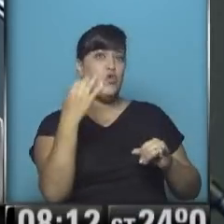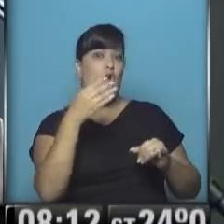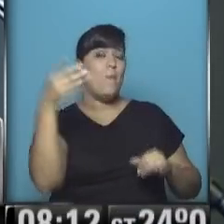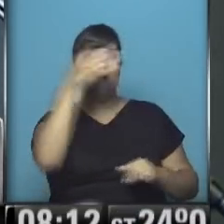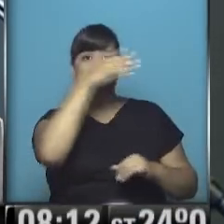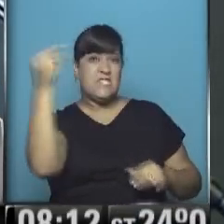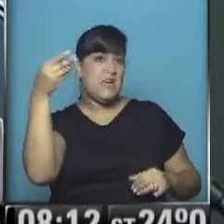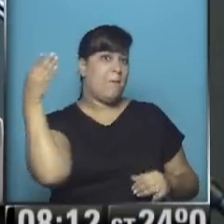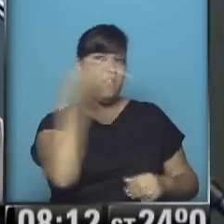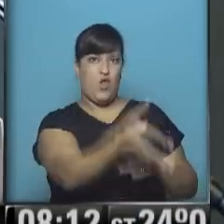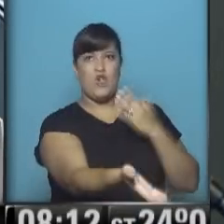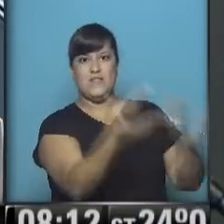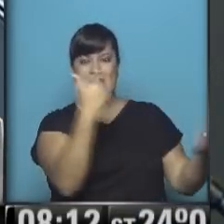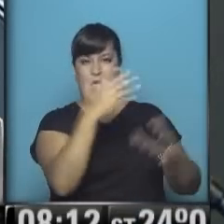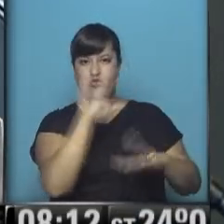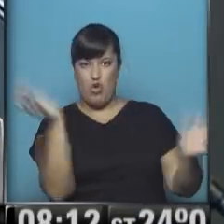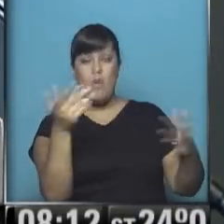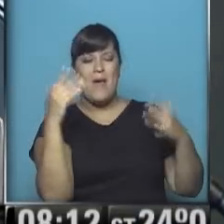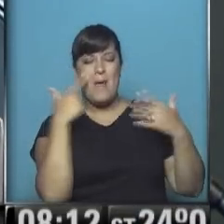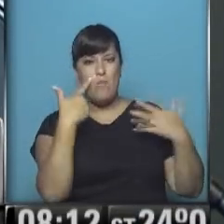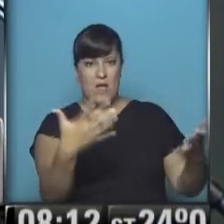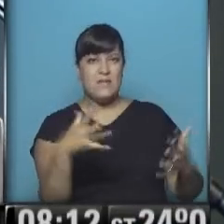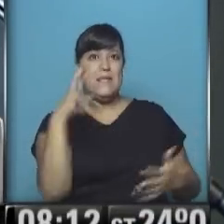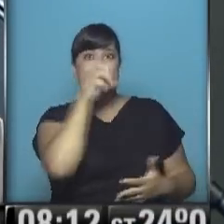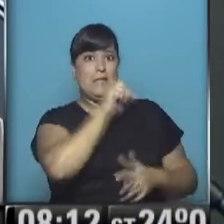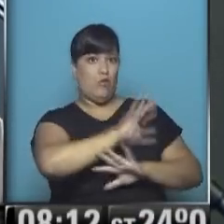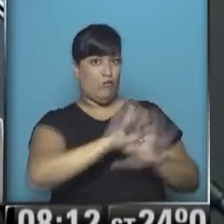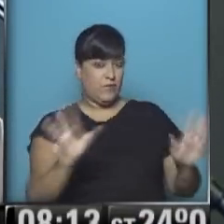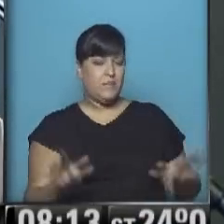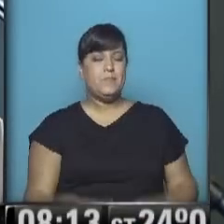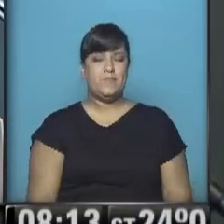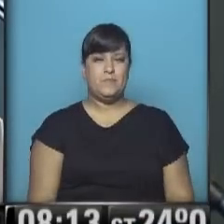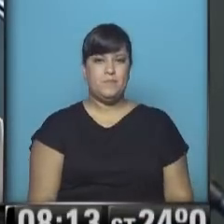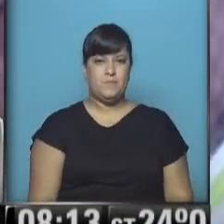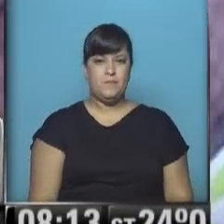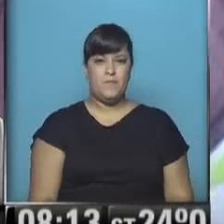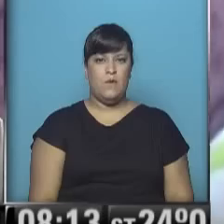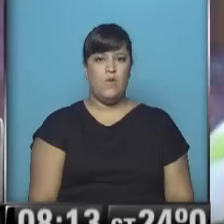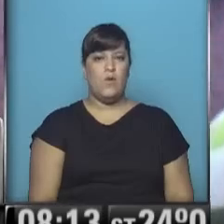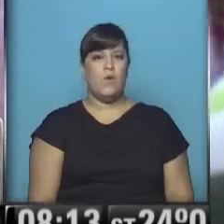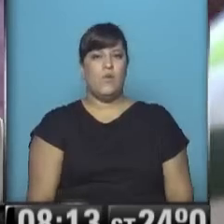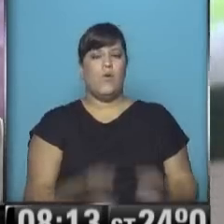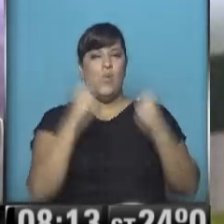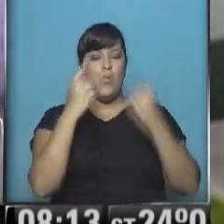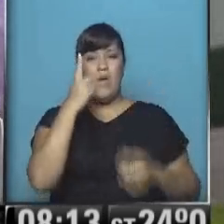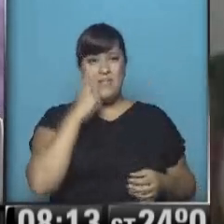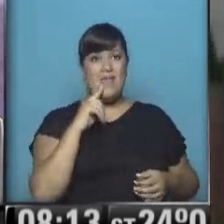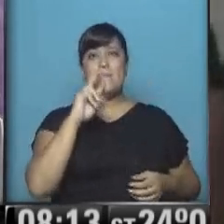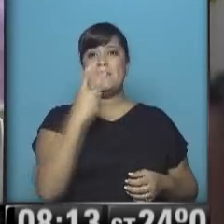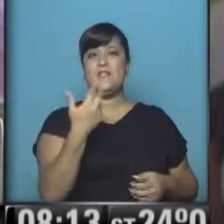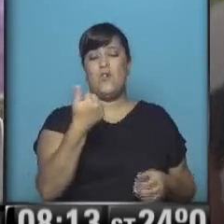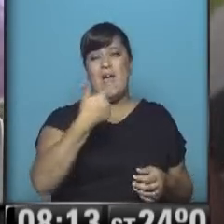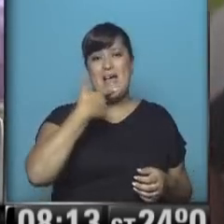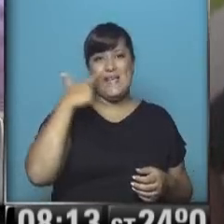que es absolutamente pertinente tener esta información. Buen día, ministro. Gonzalo Asís, de Canal 13 y Todo